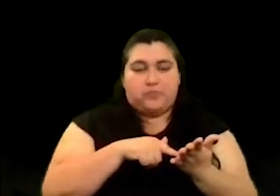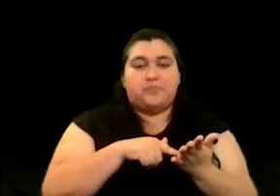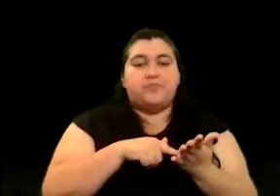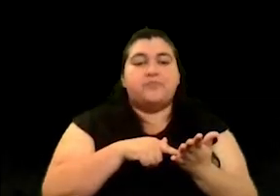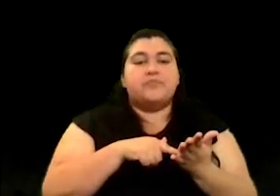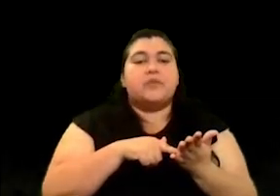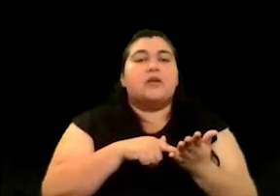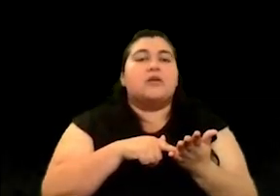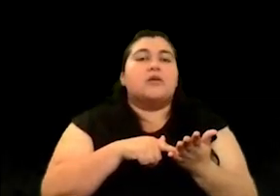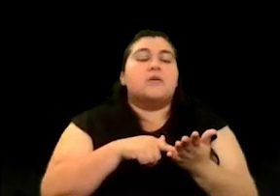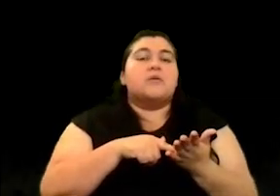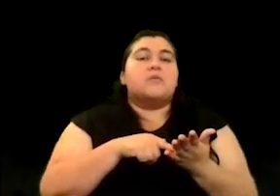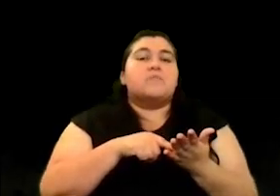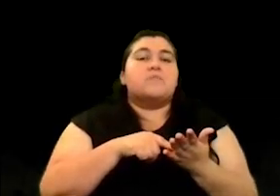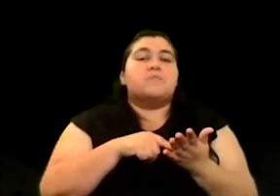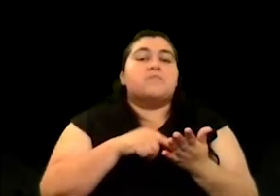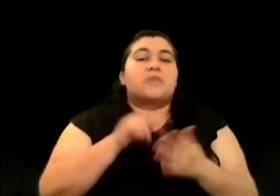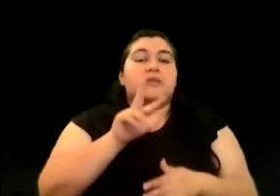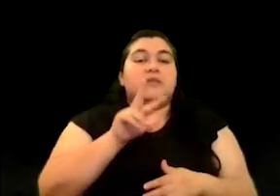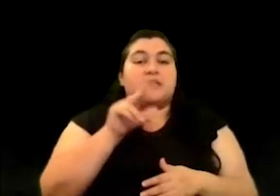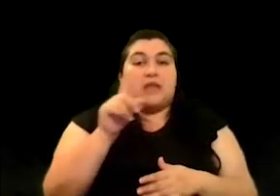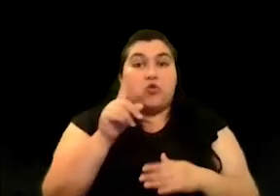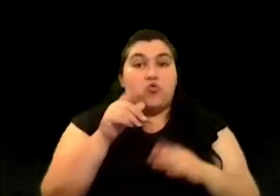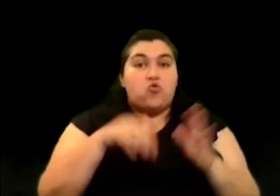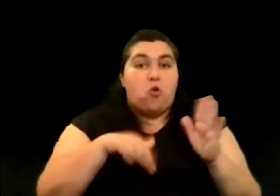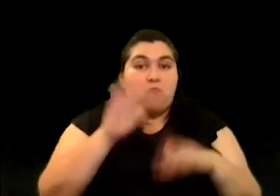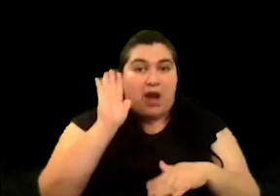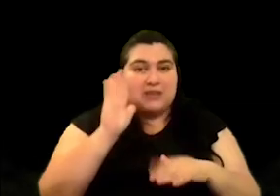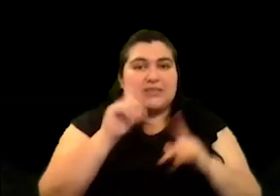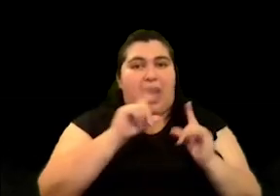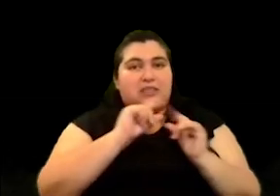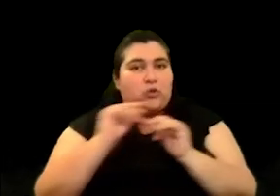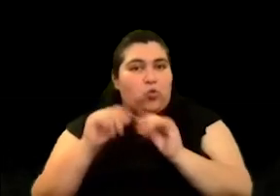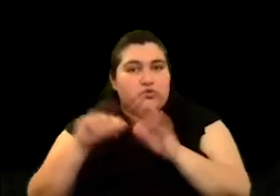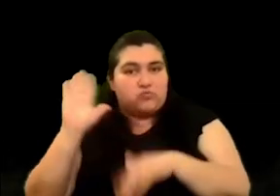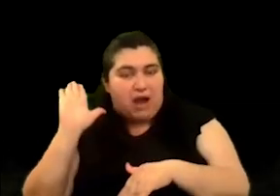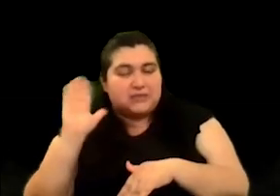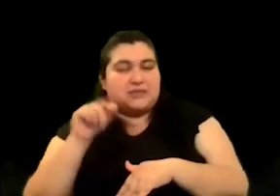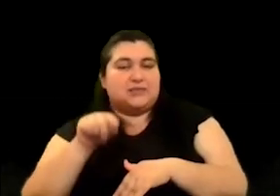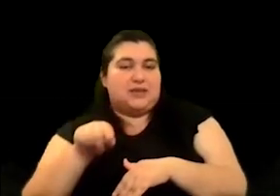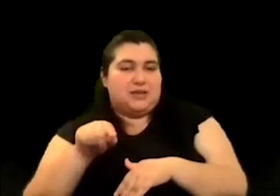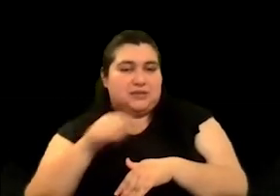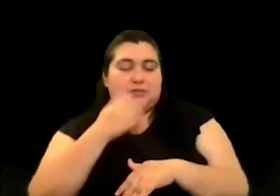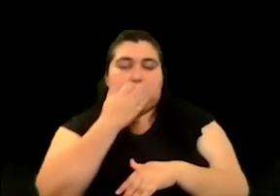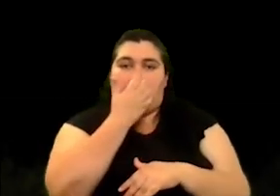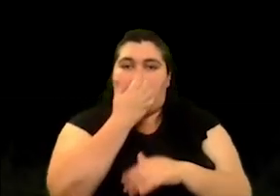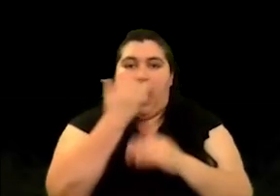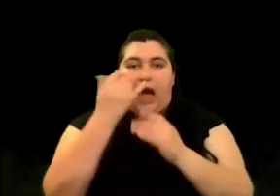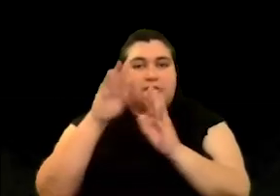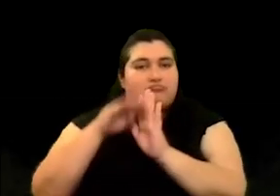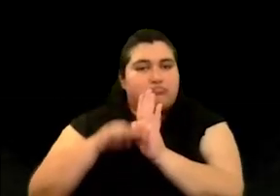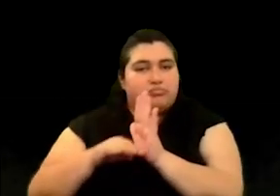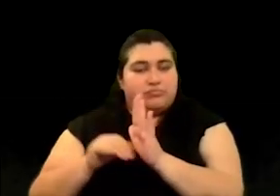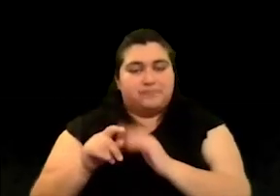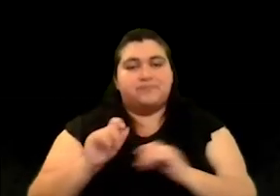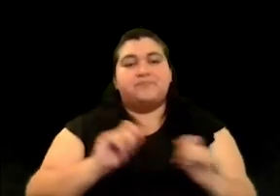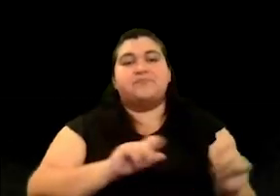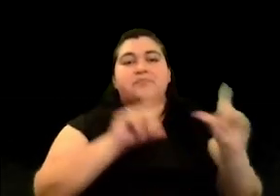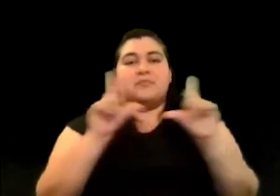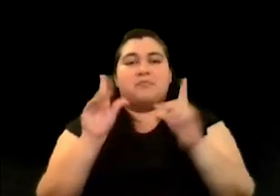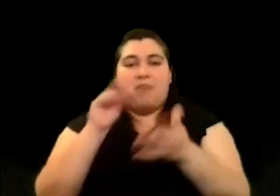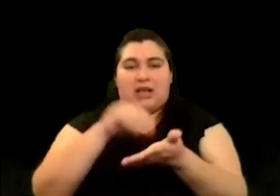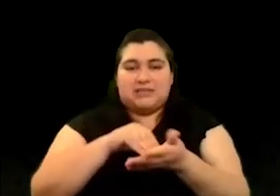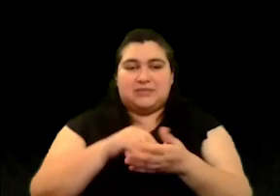dogmática, ¿sí? 31 para arriba, artículo 31 para arriba. Pasamos a la siguiente pantalla, Cristina, por favor.